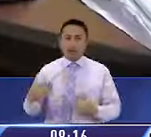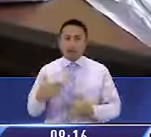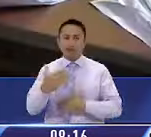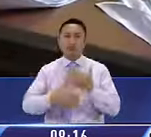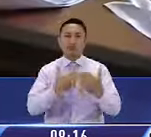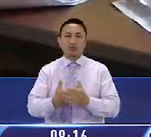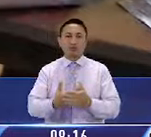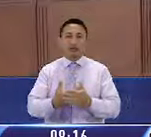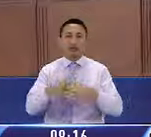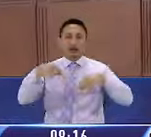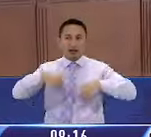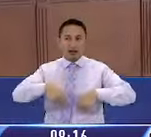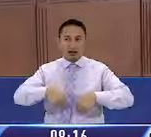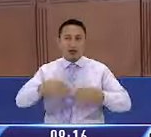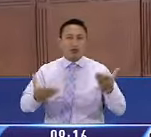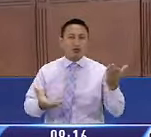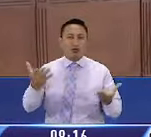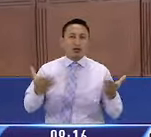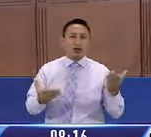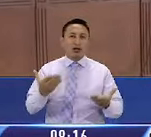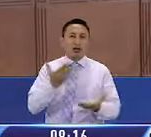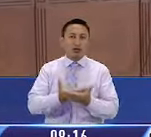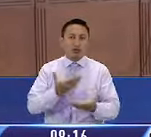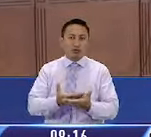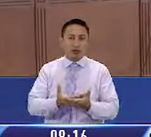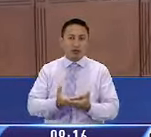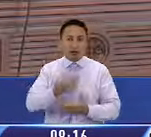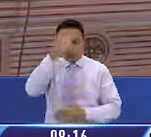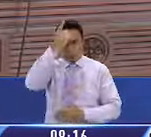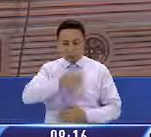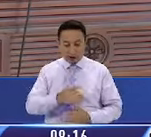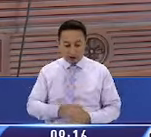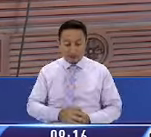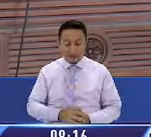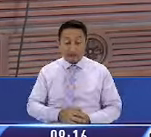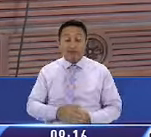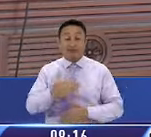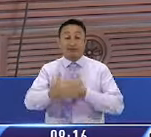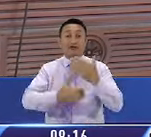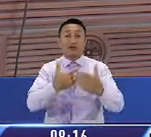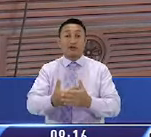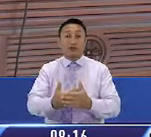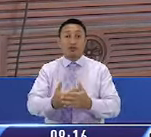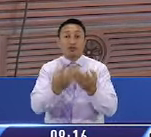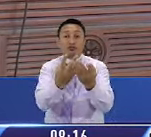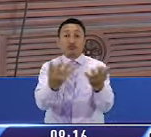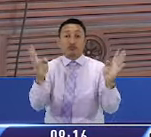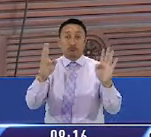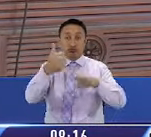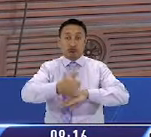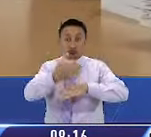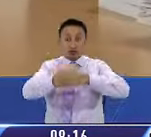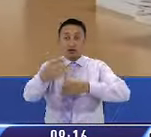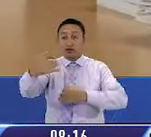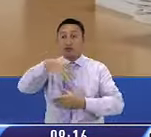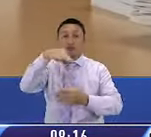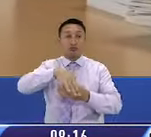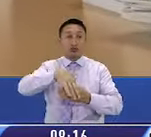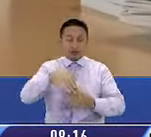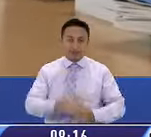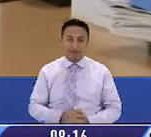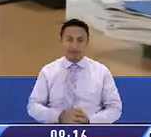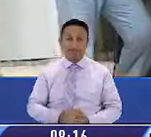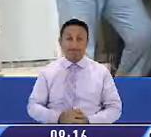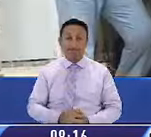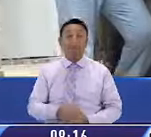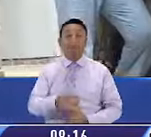abrirá un periodo donde se elabore una propuesta de sentencia para que después el tribunal proceda a votar. Desde la Coalición de